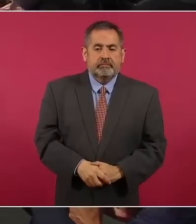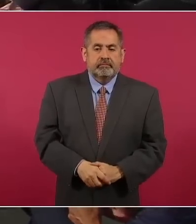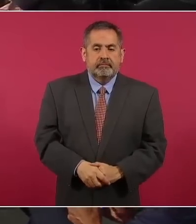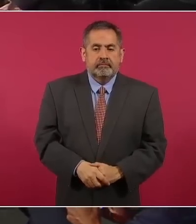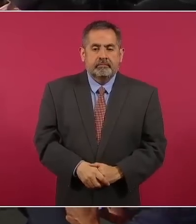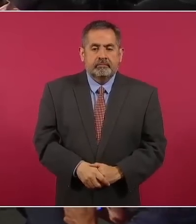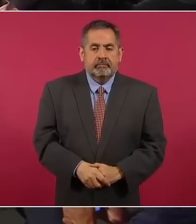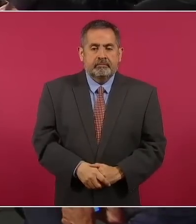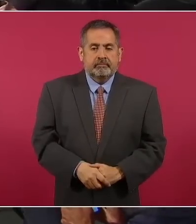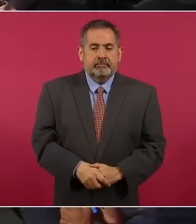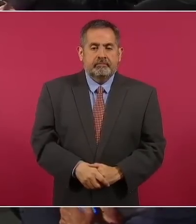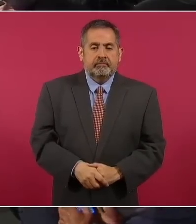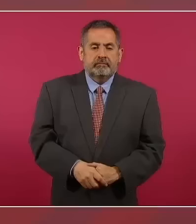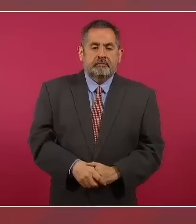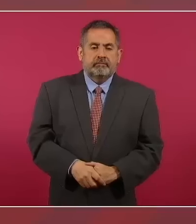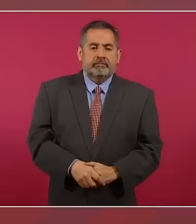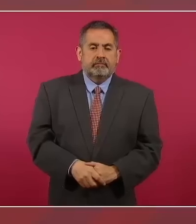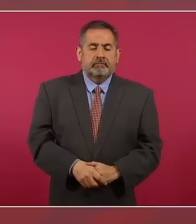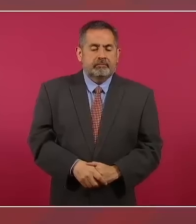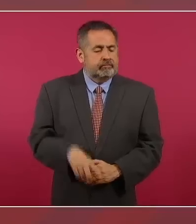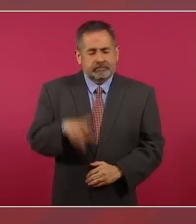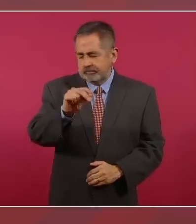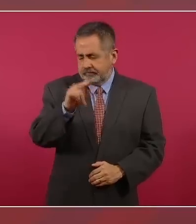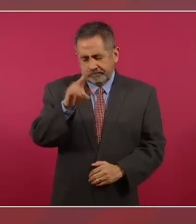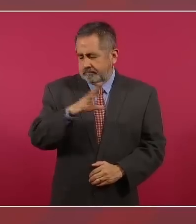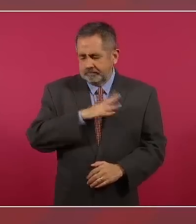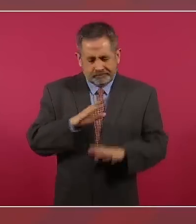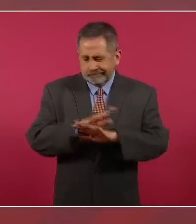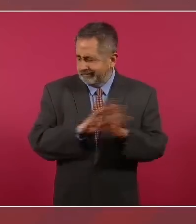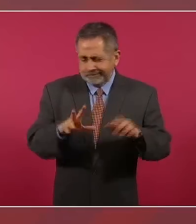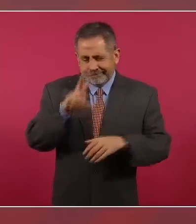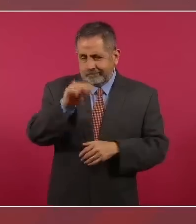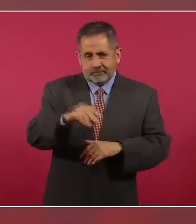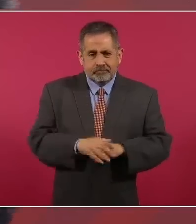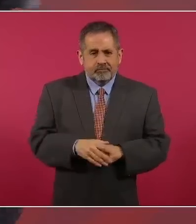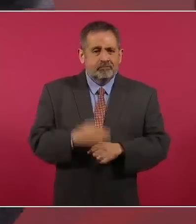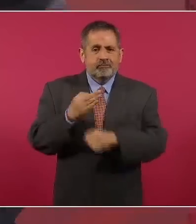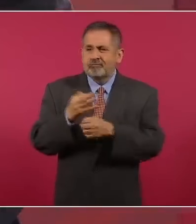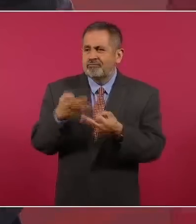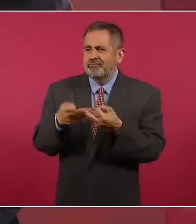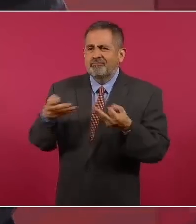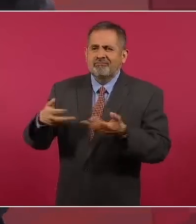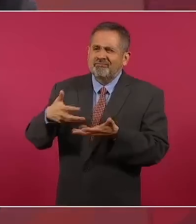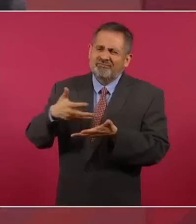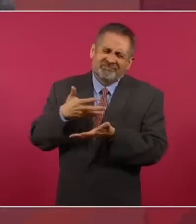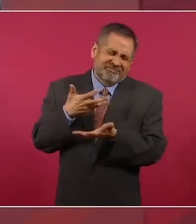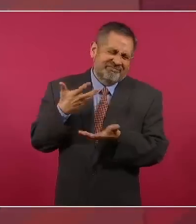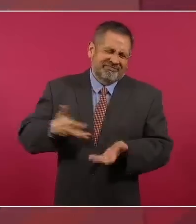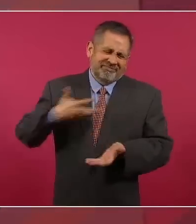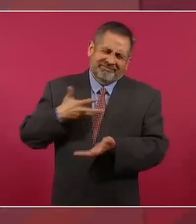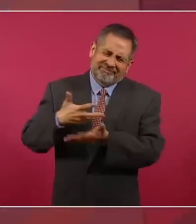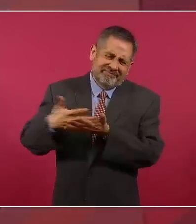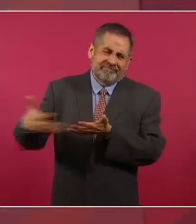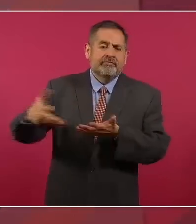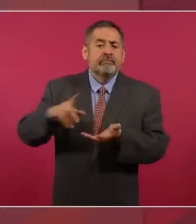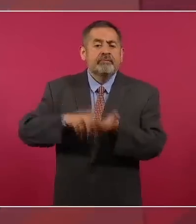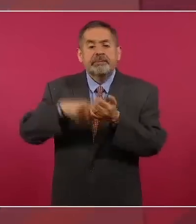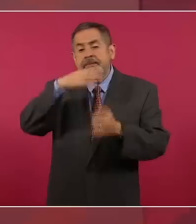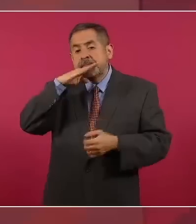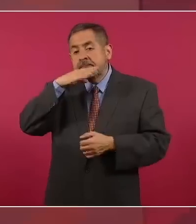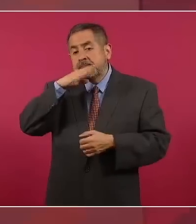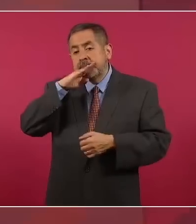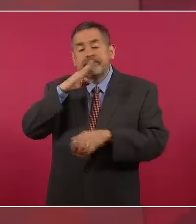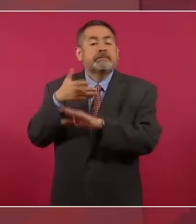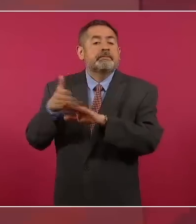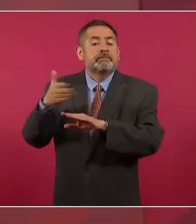No, no existe, no. Tenemos las mejores cosechas de maíz blanco y somos autosuficientes en maíz